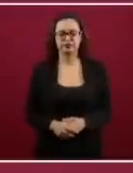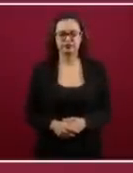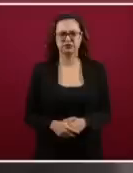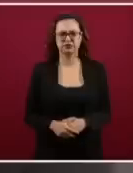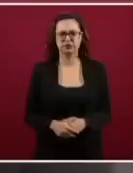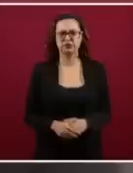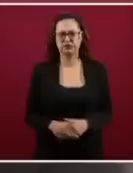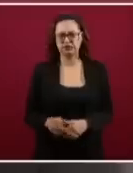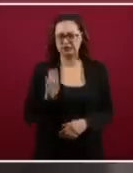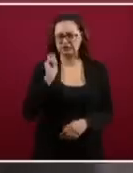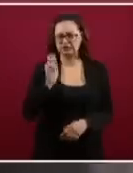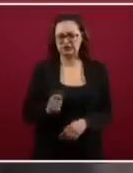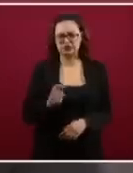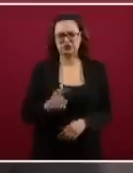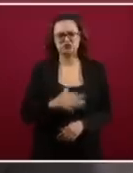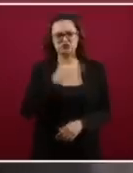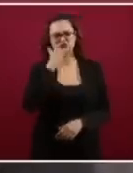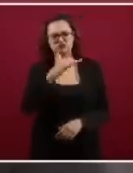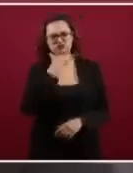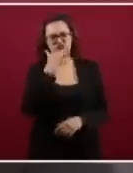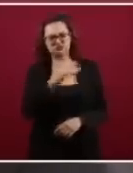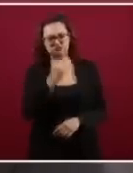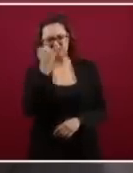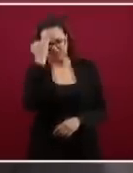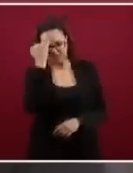Estigmatizar al corrupto,